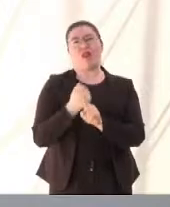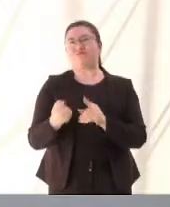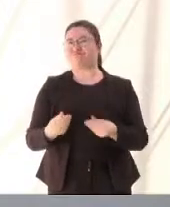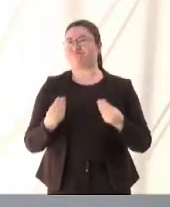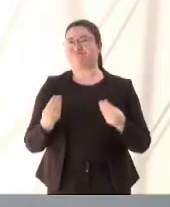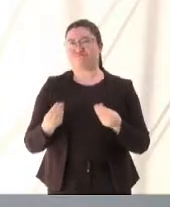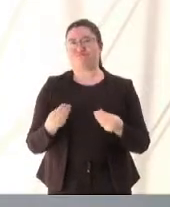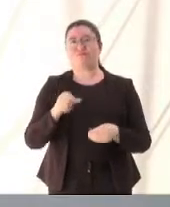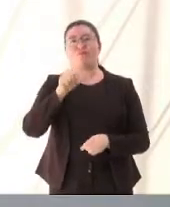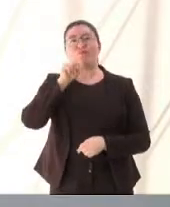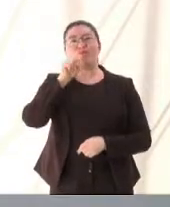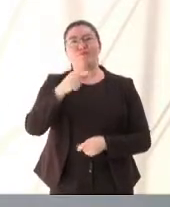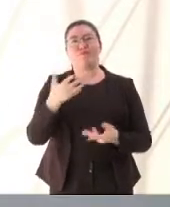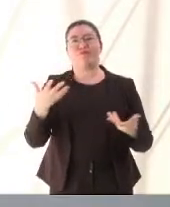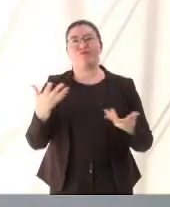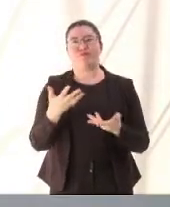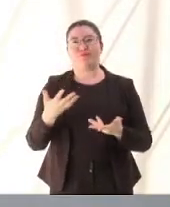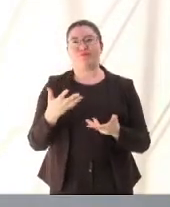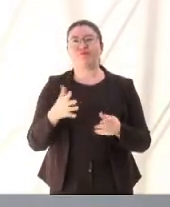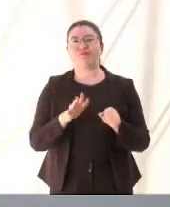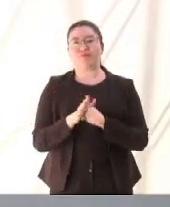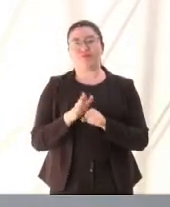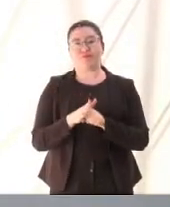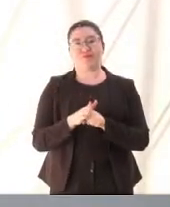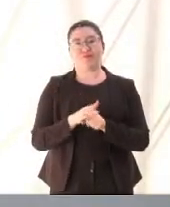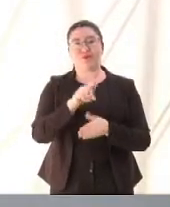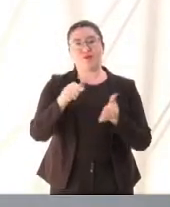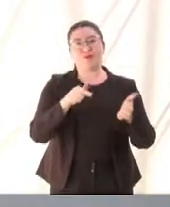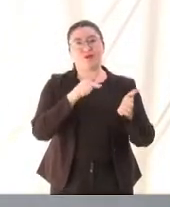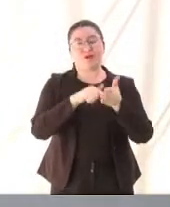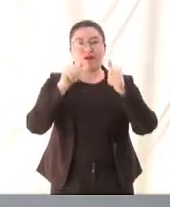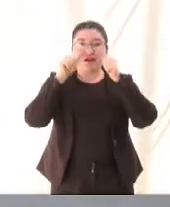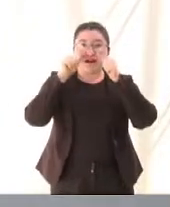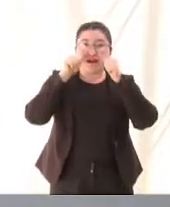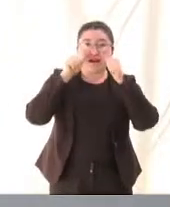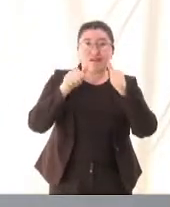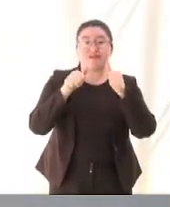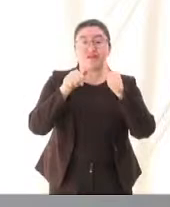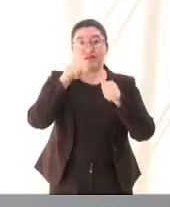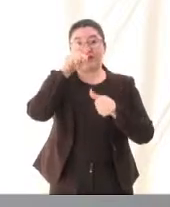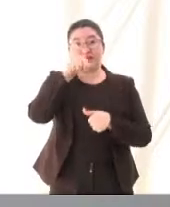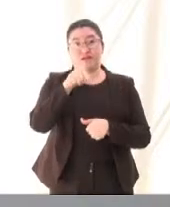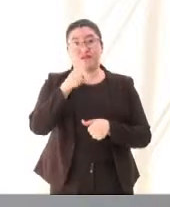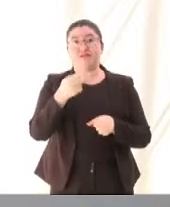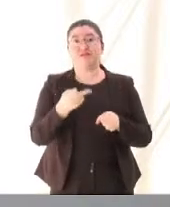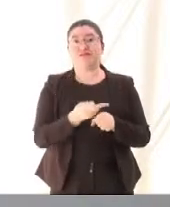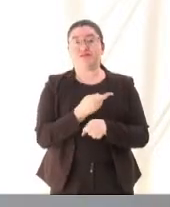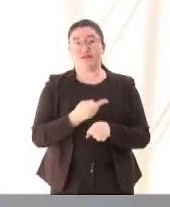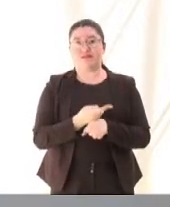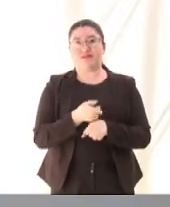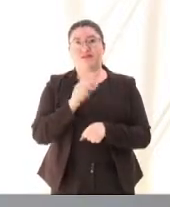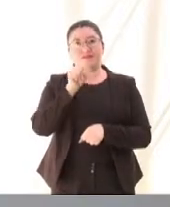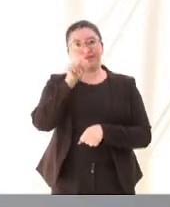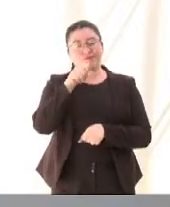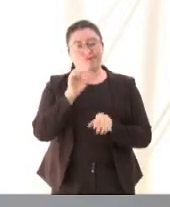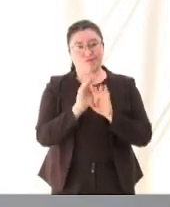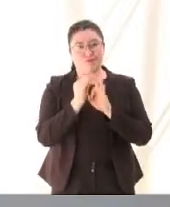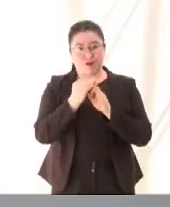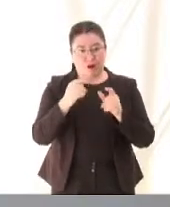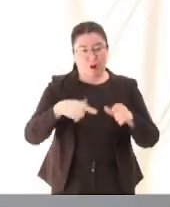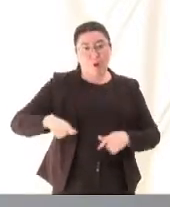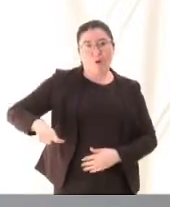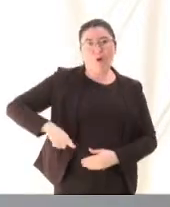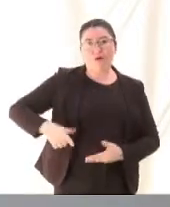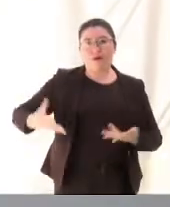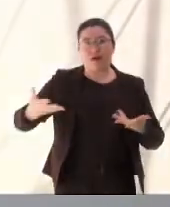busca constituirse en un espacio de atención donde el Estado cumpla de manera integral la atención